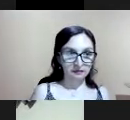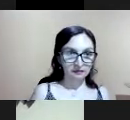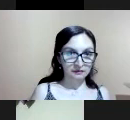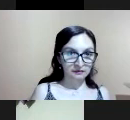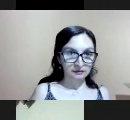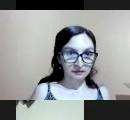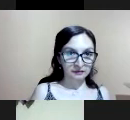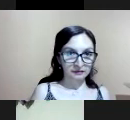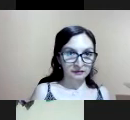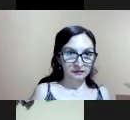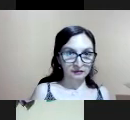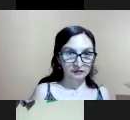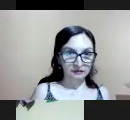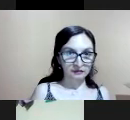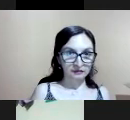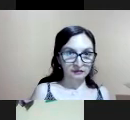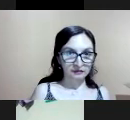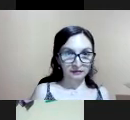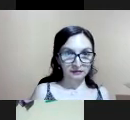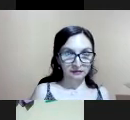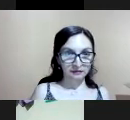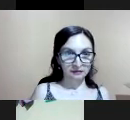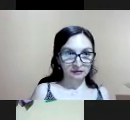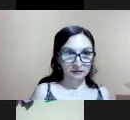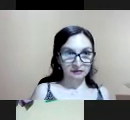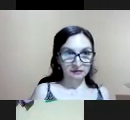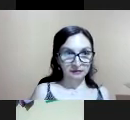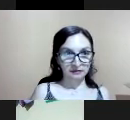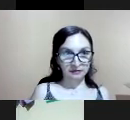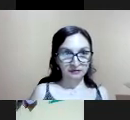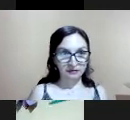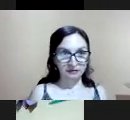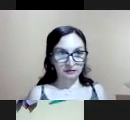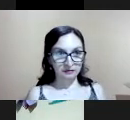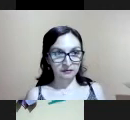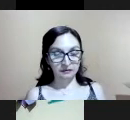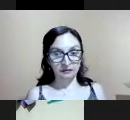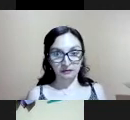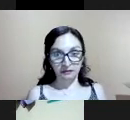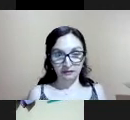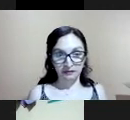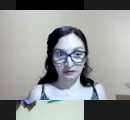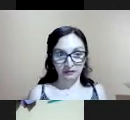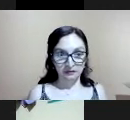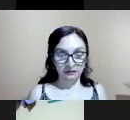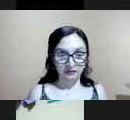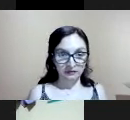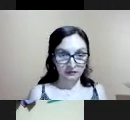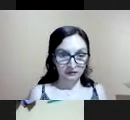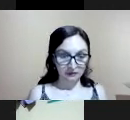de darse cuenta de que es parte de la terapia estar evaluando constantemente, ¿no? Aquí observamos